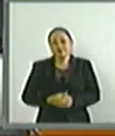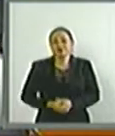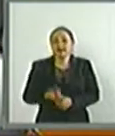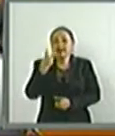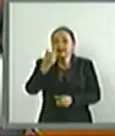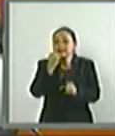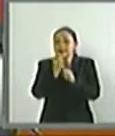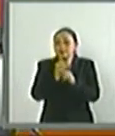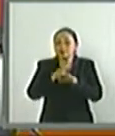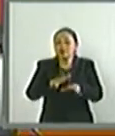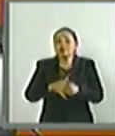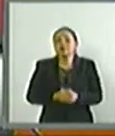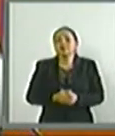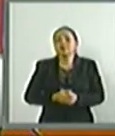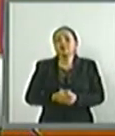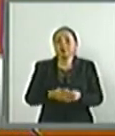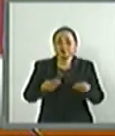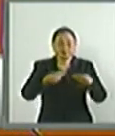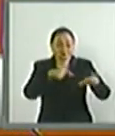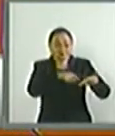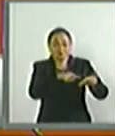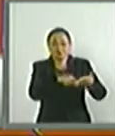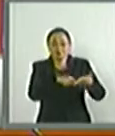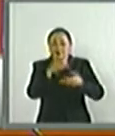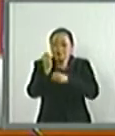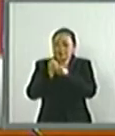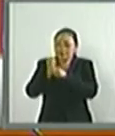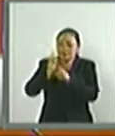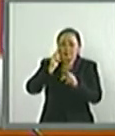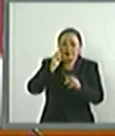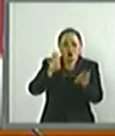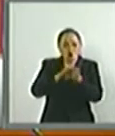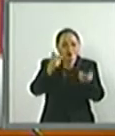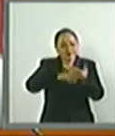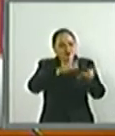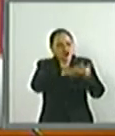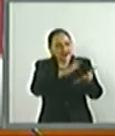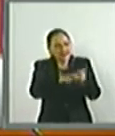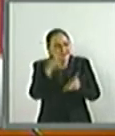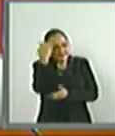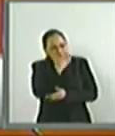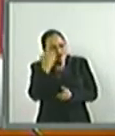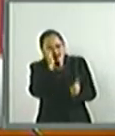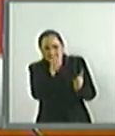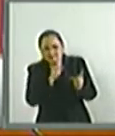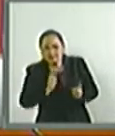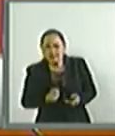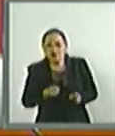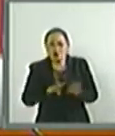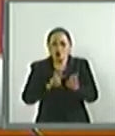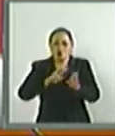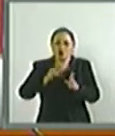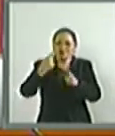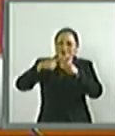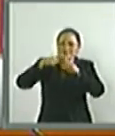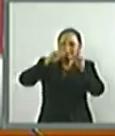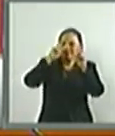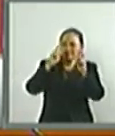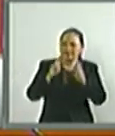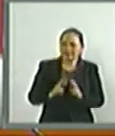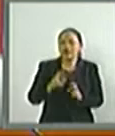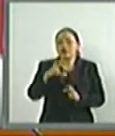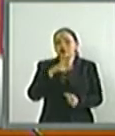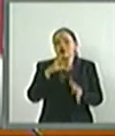diagnóstico es un diagnóstico que evalúa a los centros de reclusión del país bajo una perspectiva integral, señalando